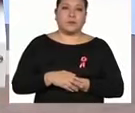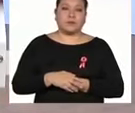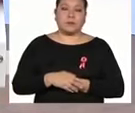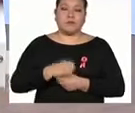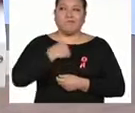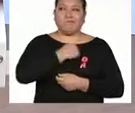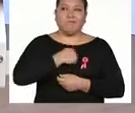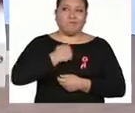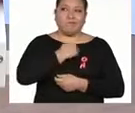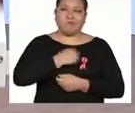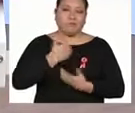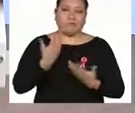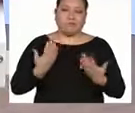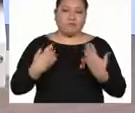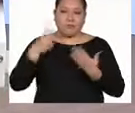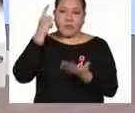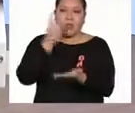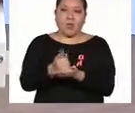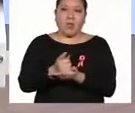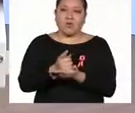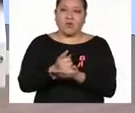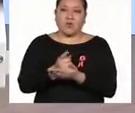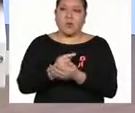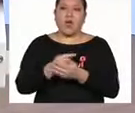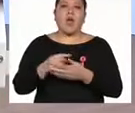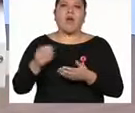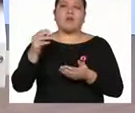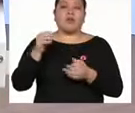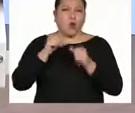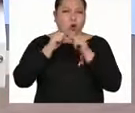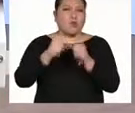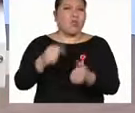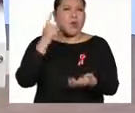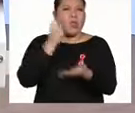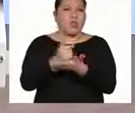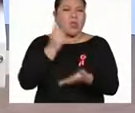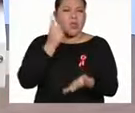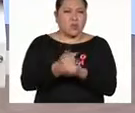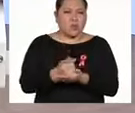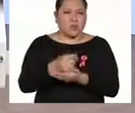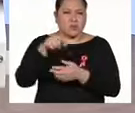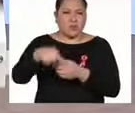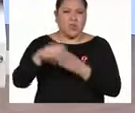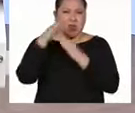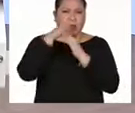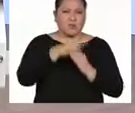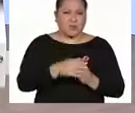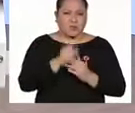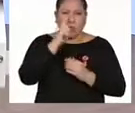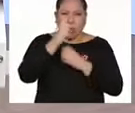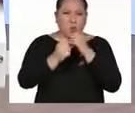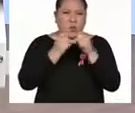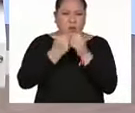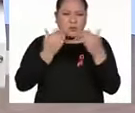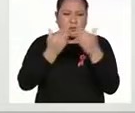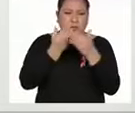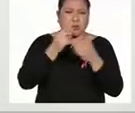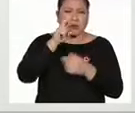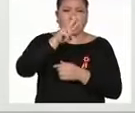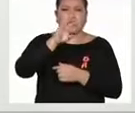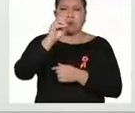Qué lástima tener que denunciar todavía hechos de discriminación en esta época, a un año de cumplir 200 años de